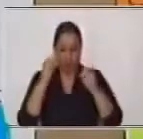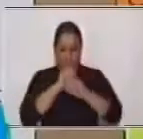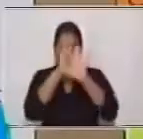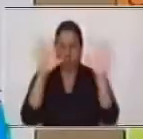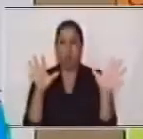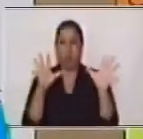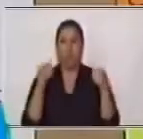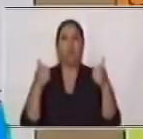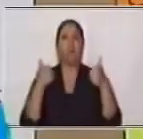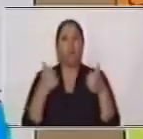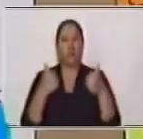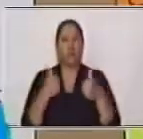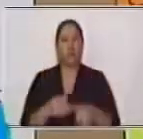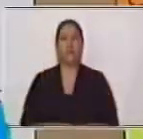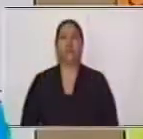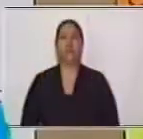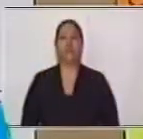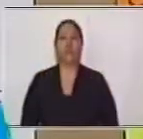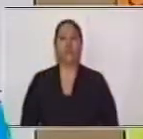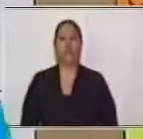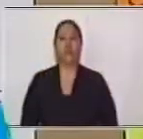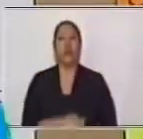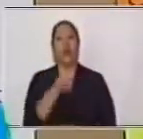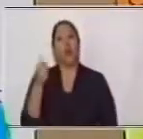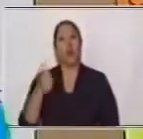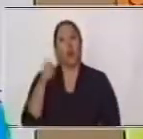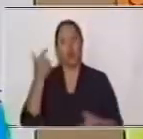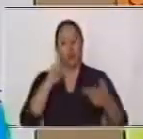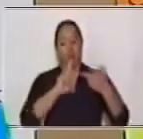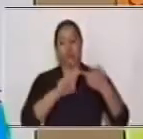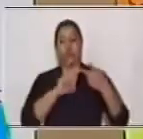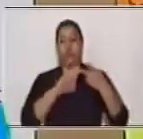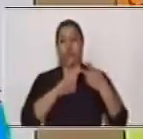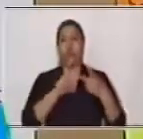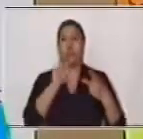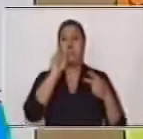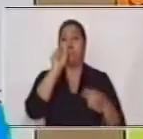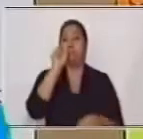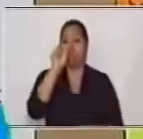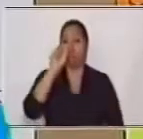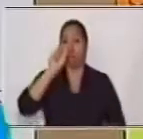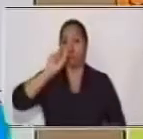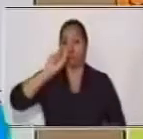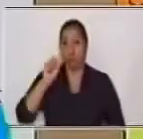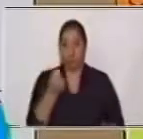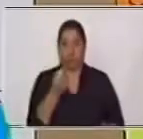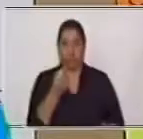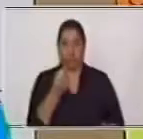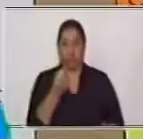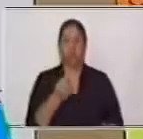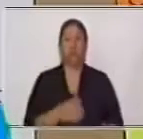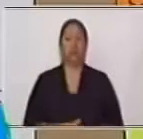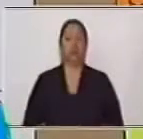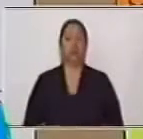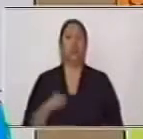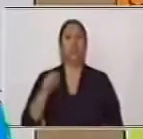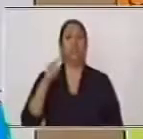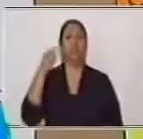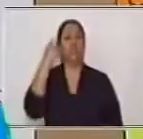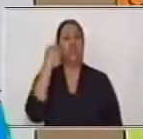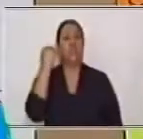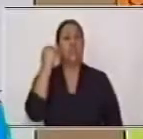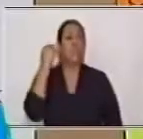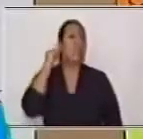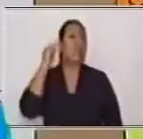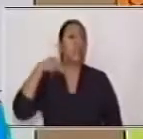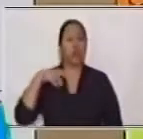manera equivocada. El siguiente signo es el punto y la coma. Este signo de puntuación